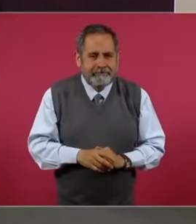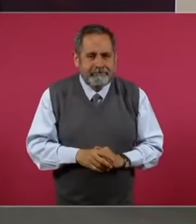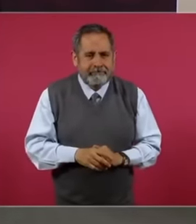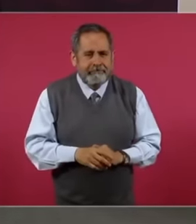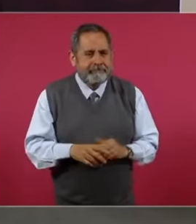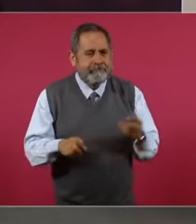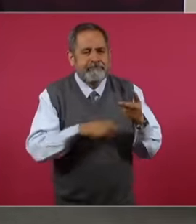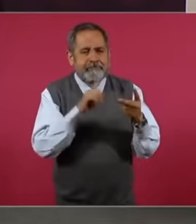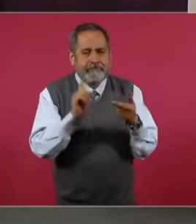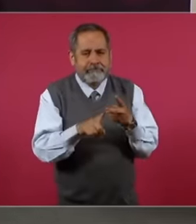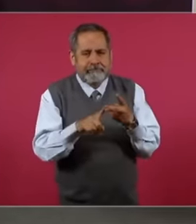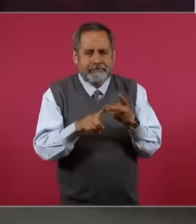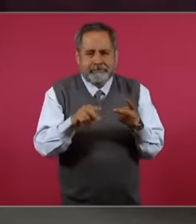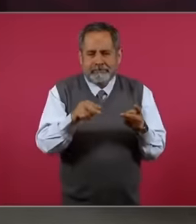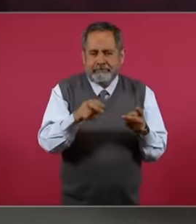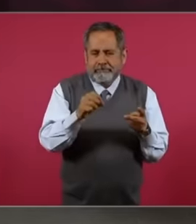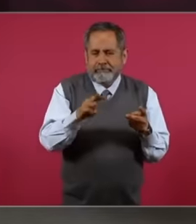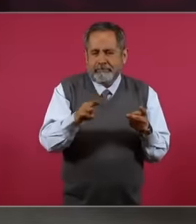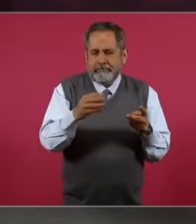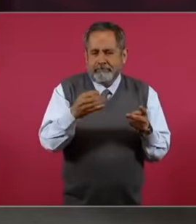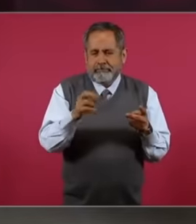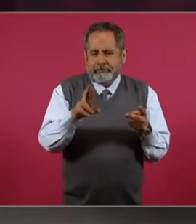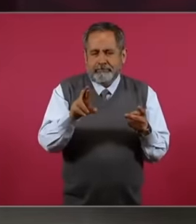secundado por el New York Times,